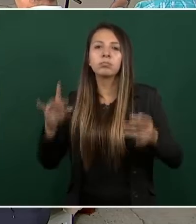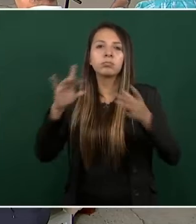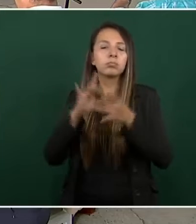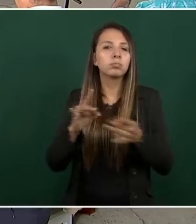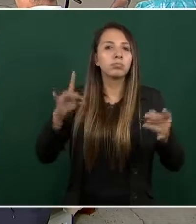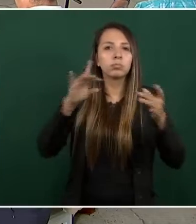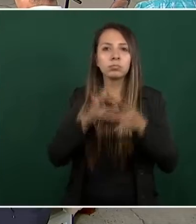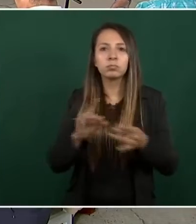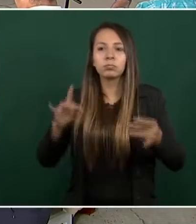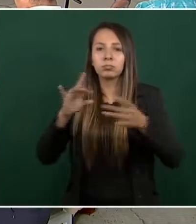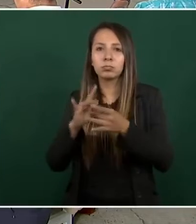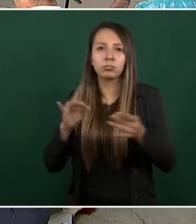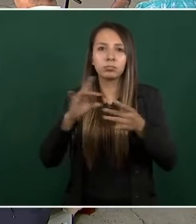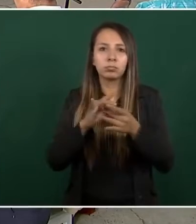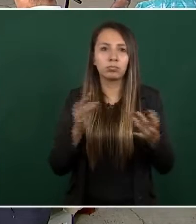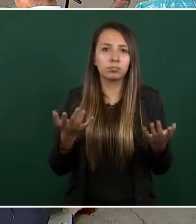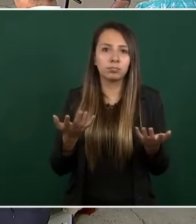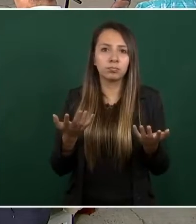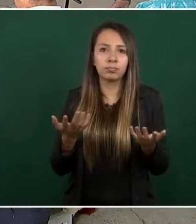anecdótico. O sea,